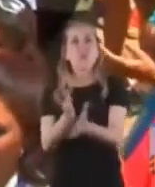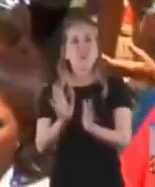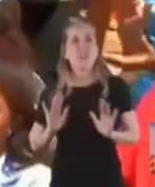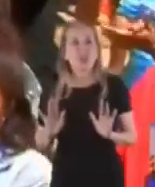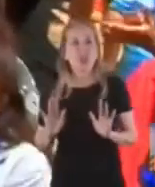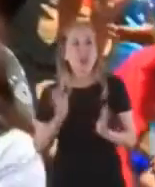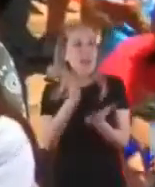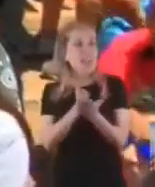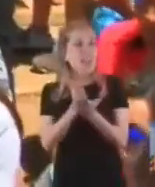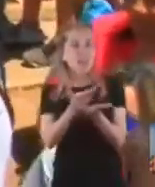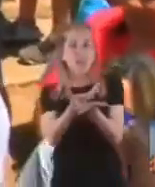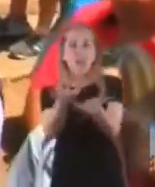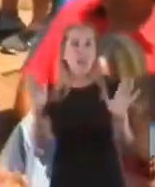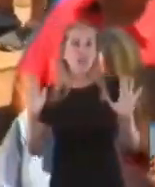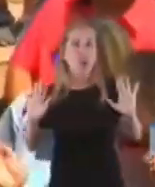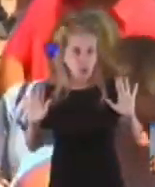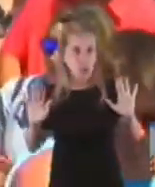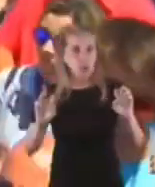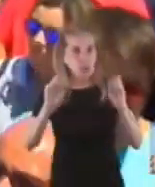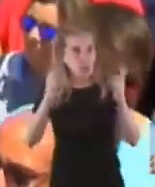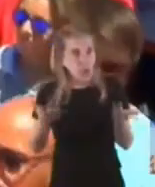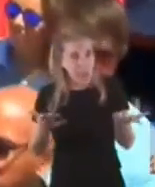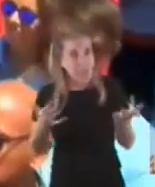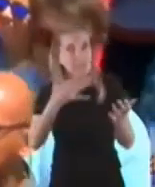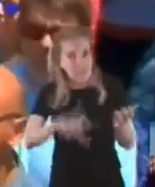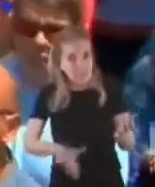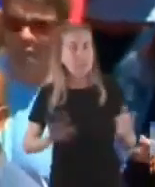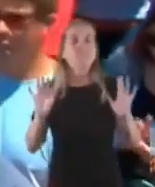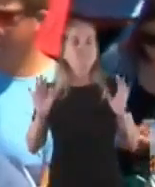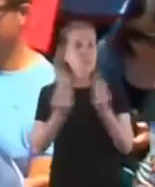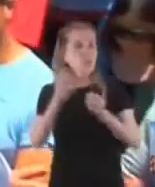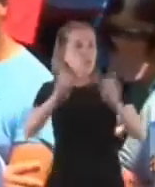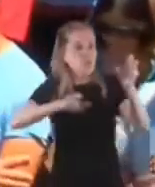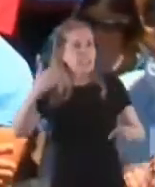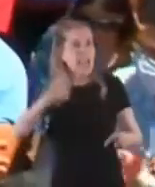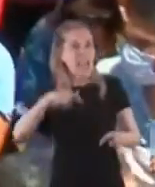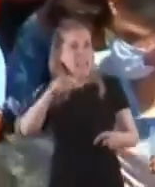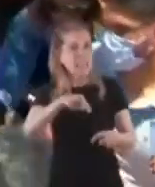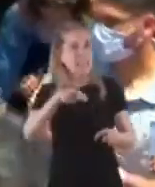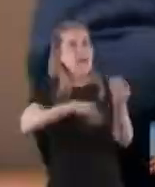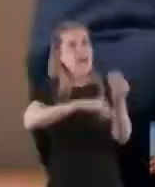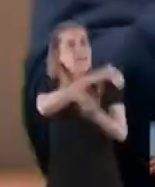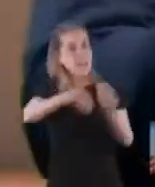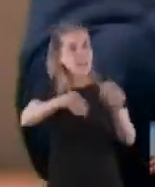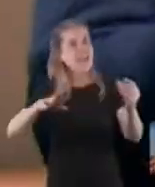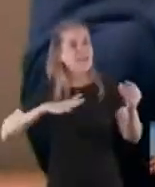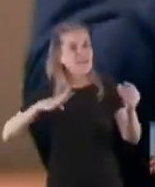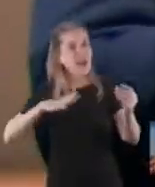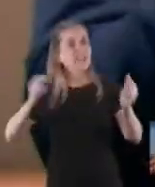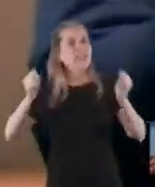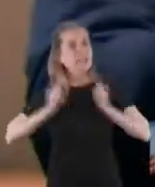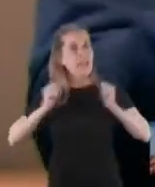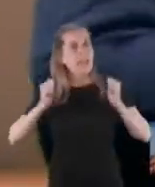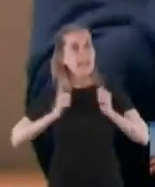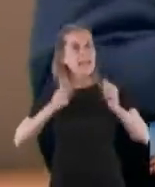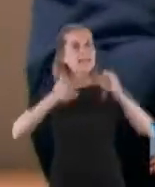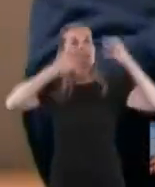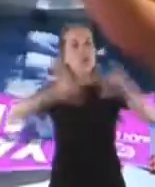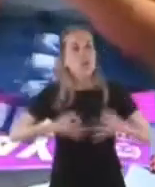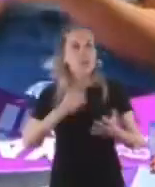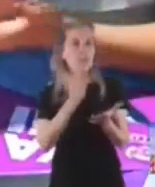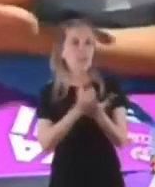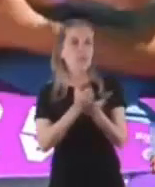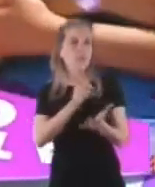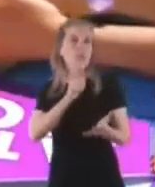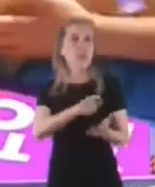¿Ok? Así que no nos olvidemos de eso. Y hay muchos argentinos y muchas familias argentinas que todavía están esperando que ese derecho